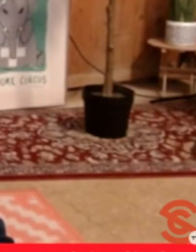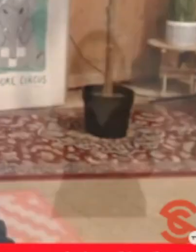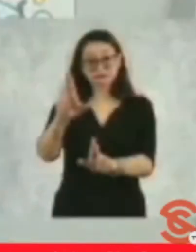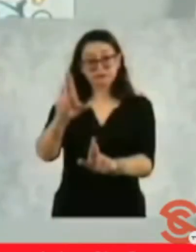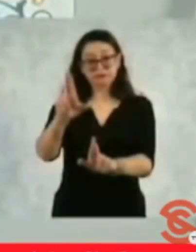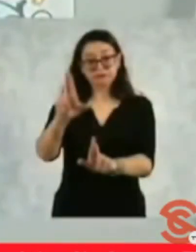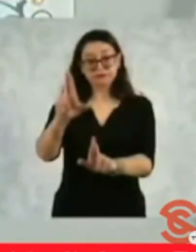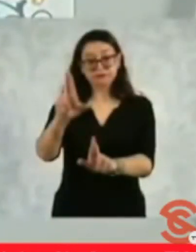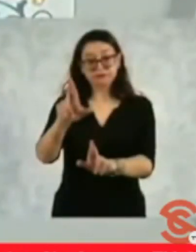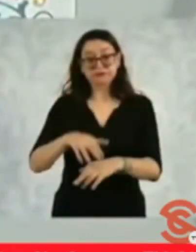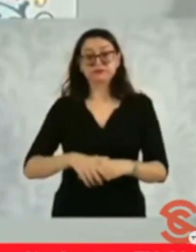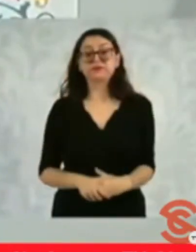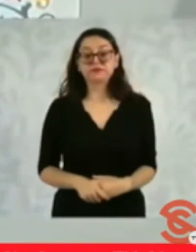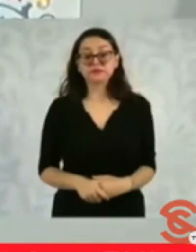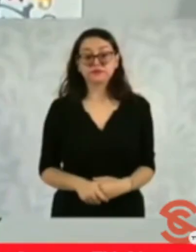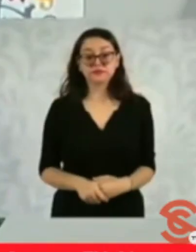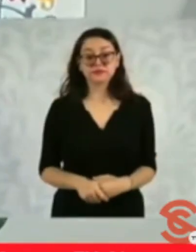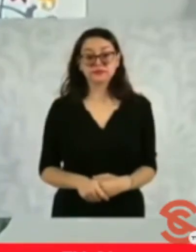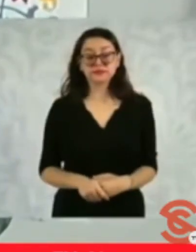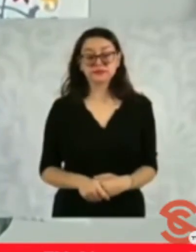Sheinbaum.